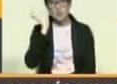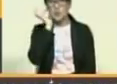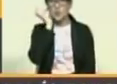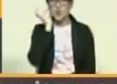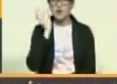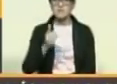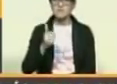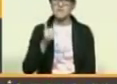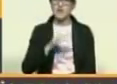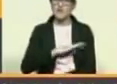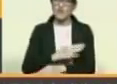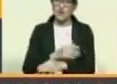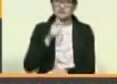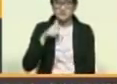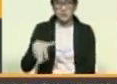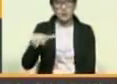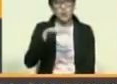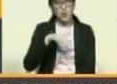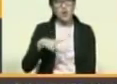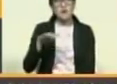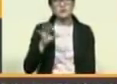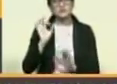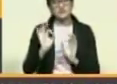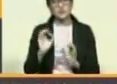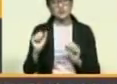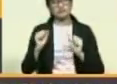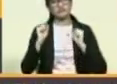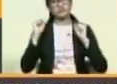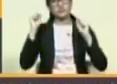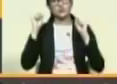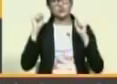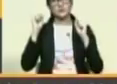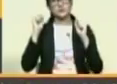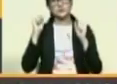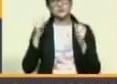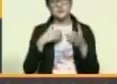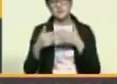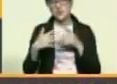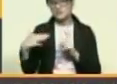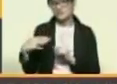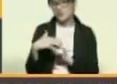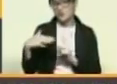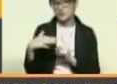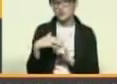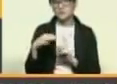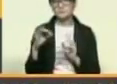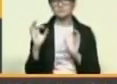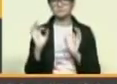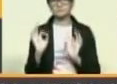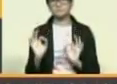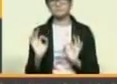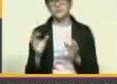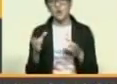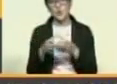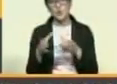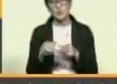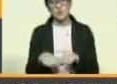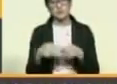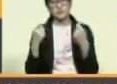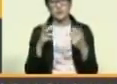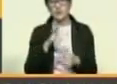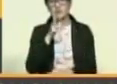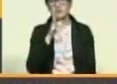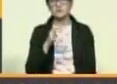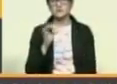fuerza de voluntad del pueblo de Nicaragua va a triunfar por encima de la emboscada que han montado estos grupos violentos. Estoy seguro